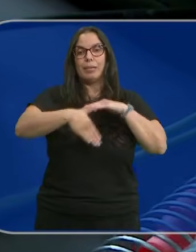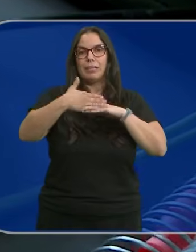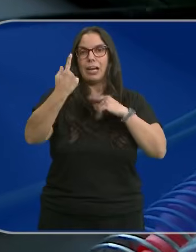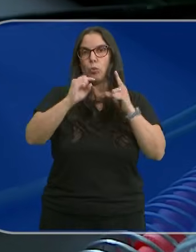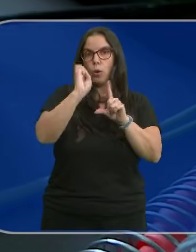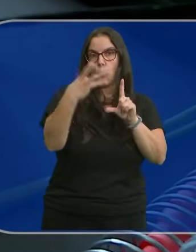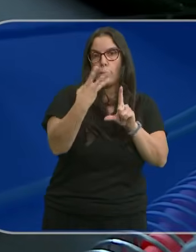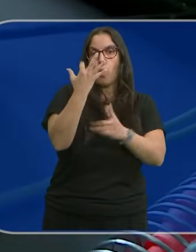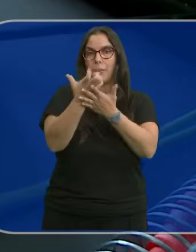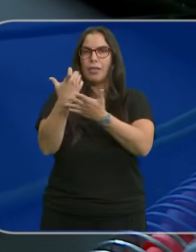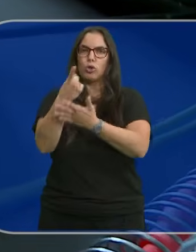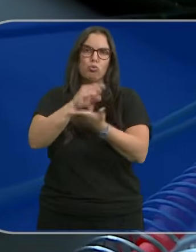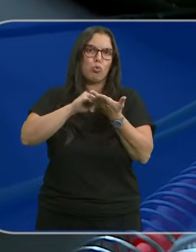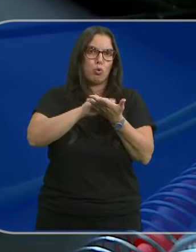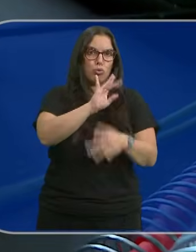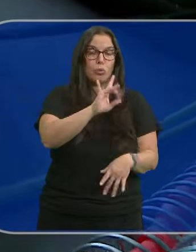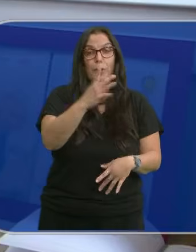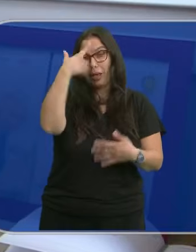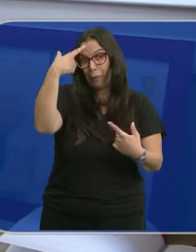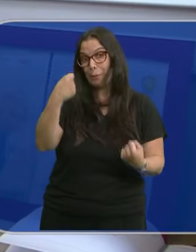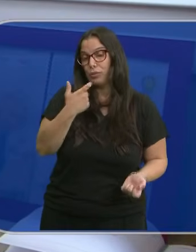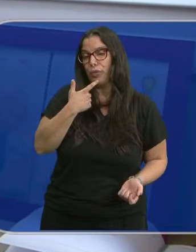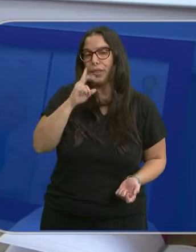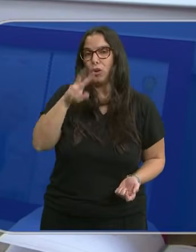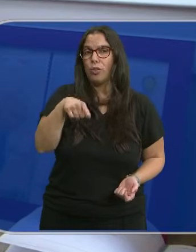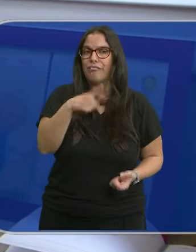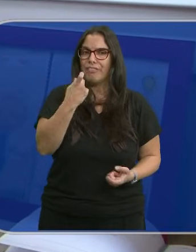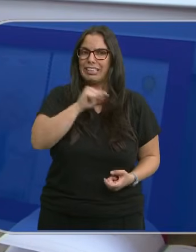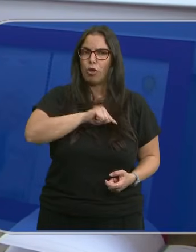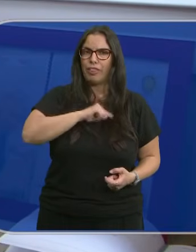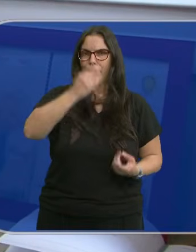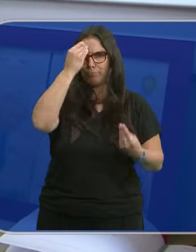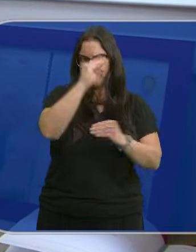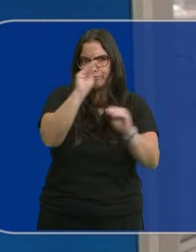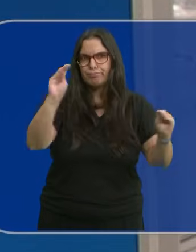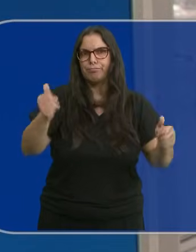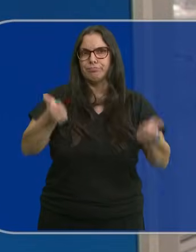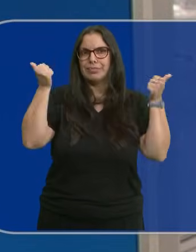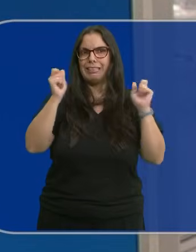aplicaciones es una de las soluciones, pero los expertos reconocen que falta conciencia y formación